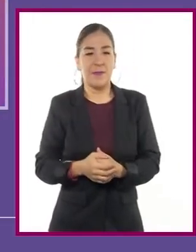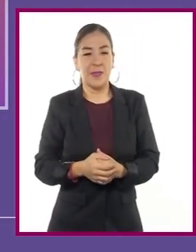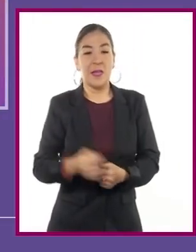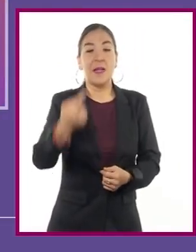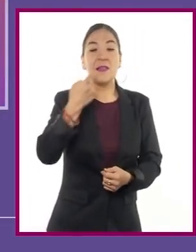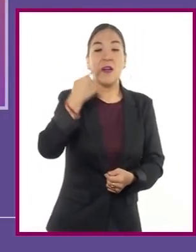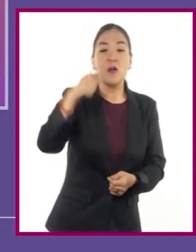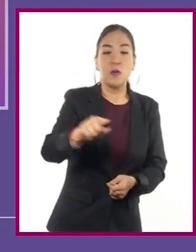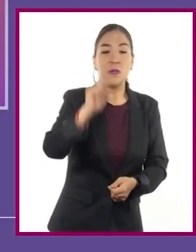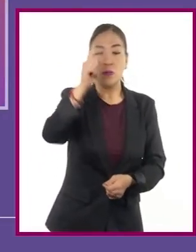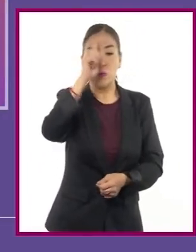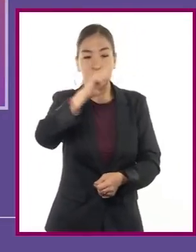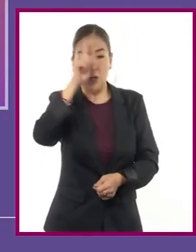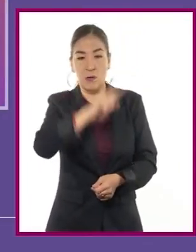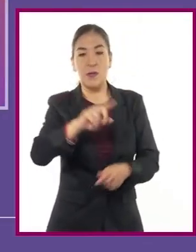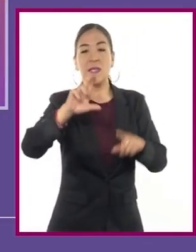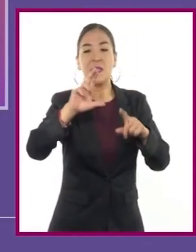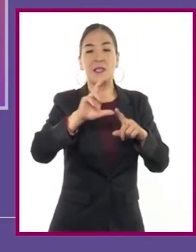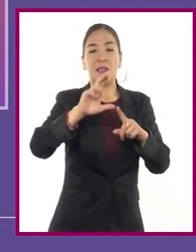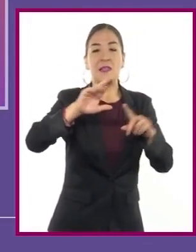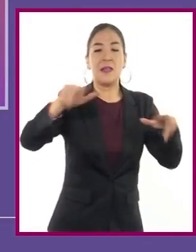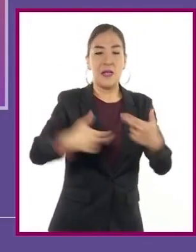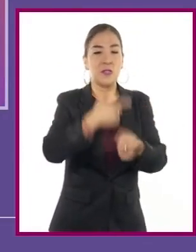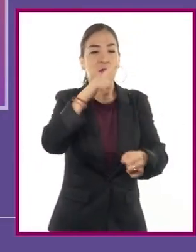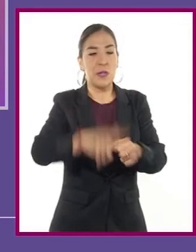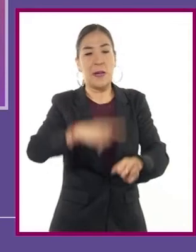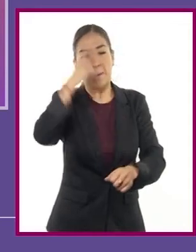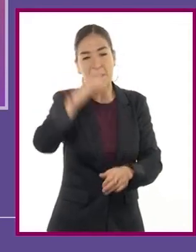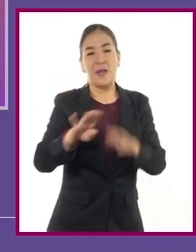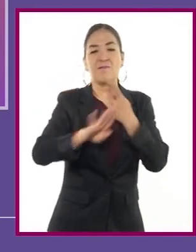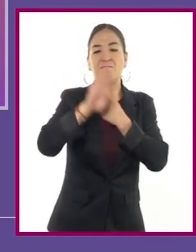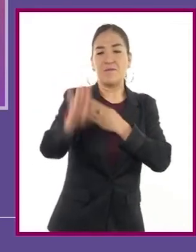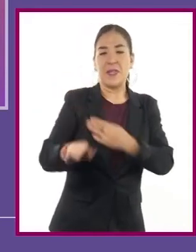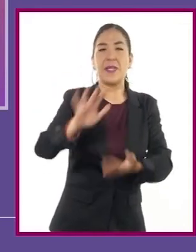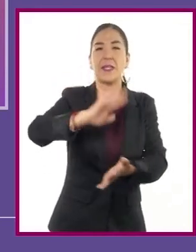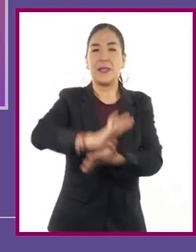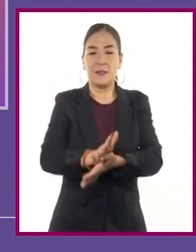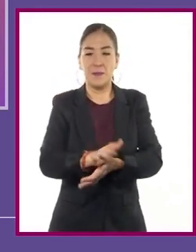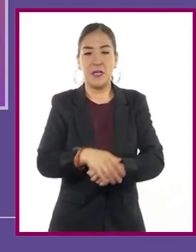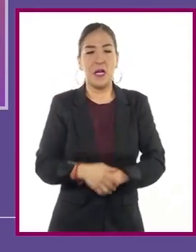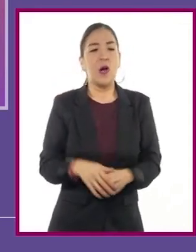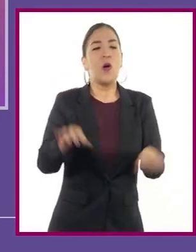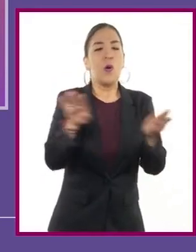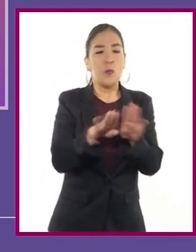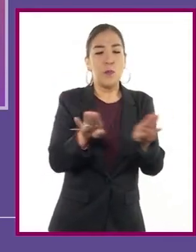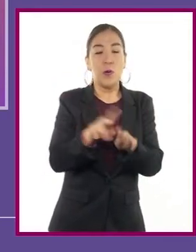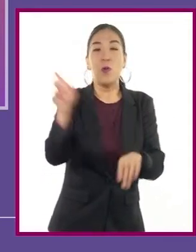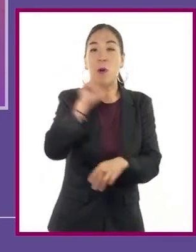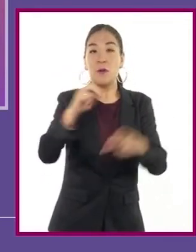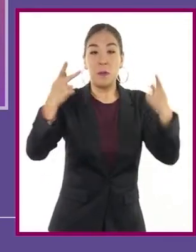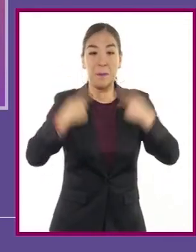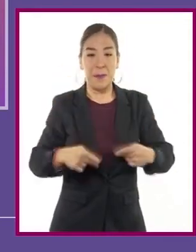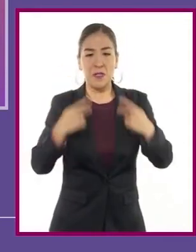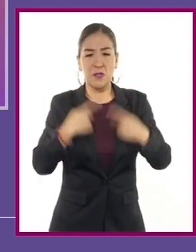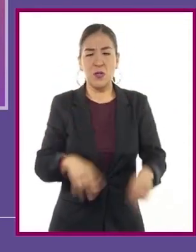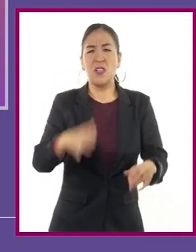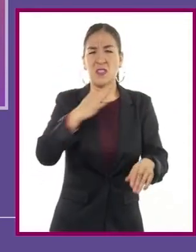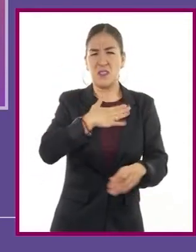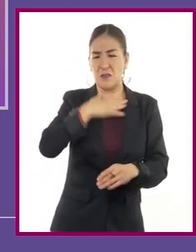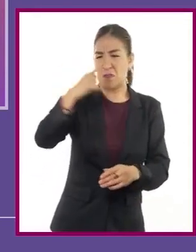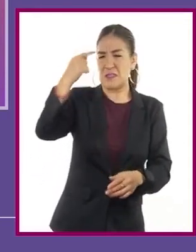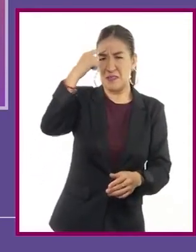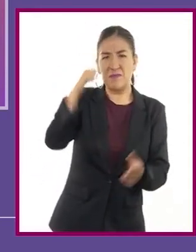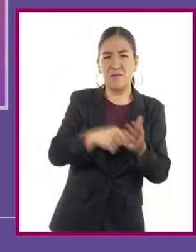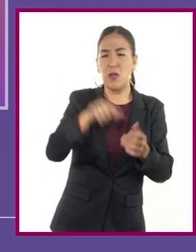el Consejo Nacional para prevenir la discriminación. Se lleva a cabo cuando una persona cree que han